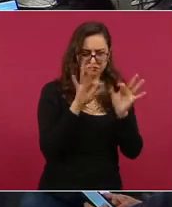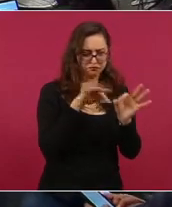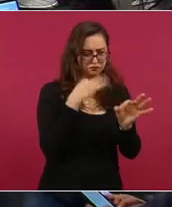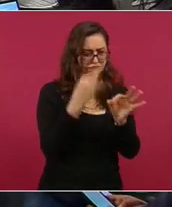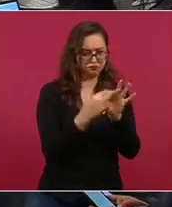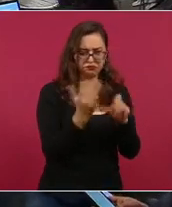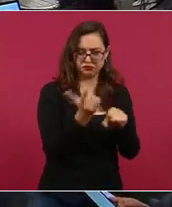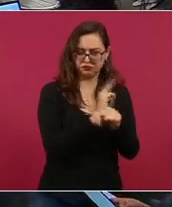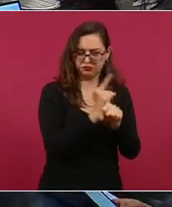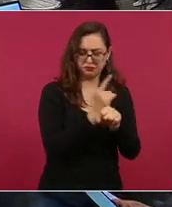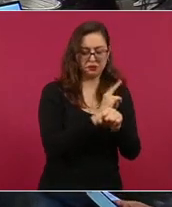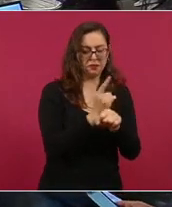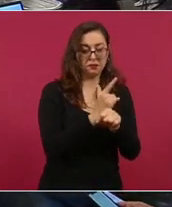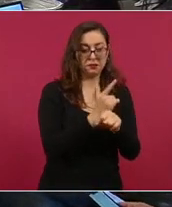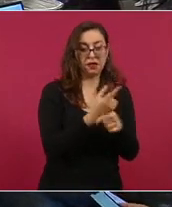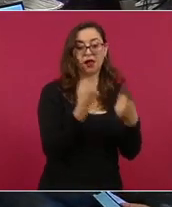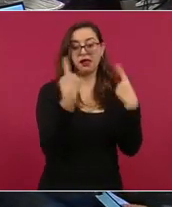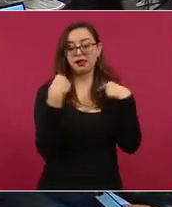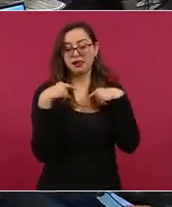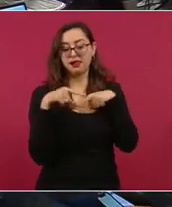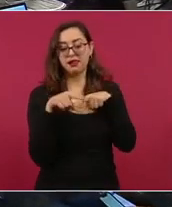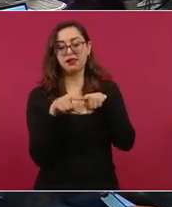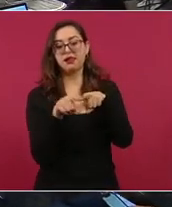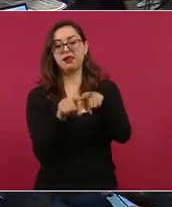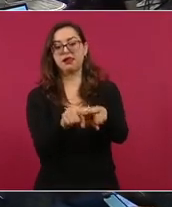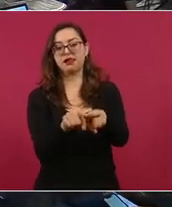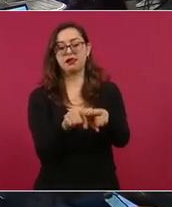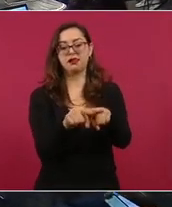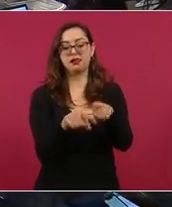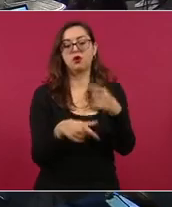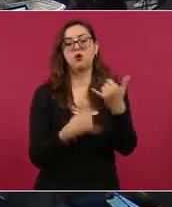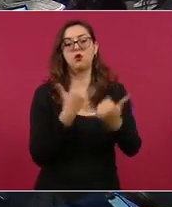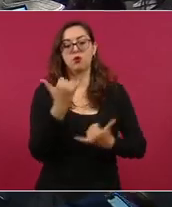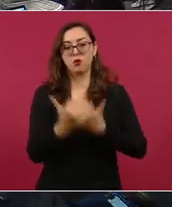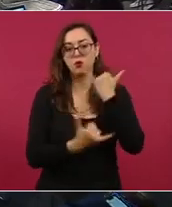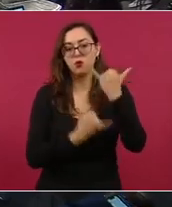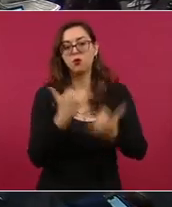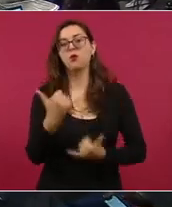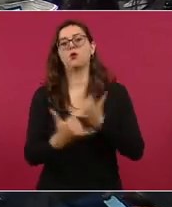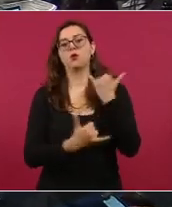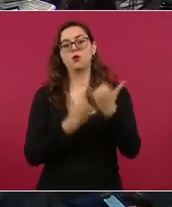carrera, pero al mismo tiempo están